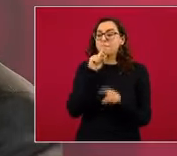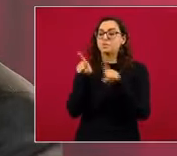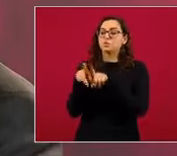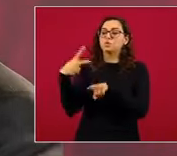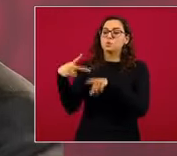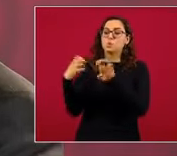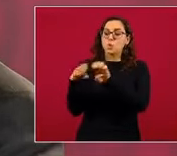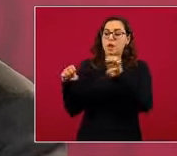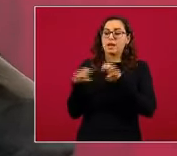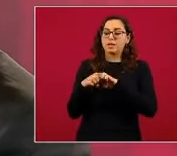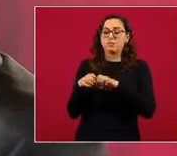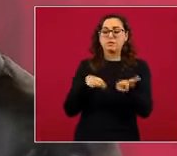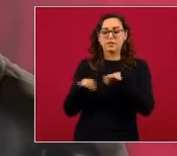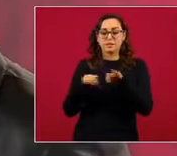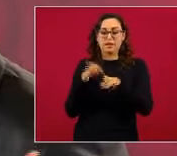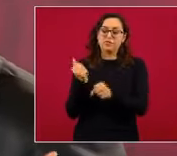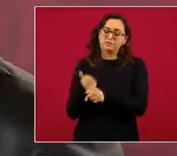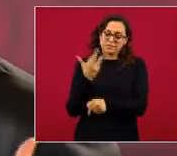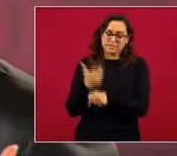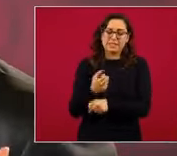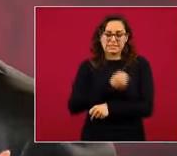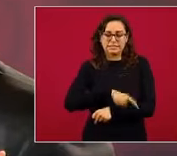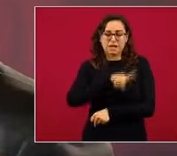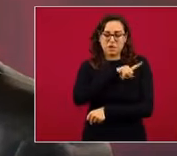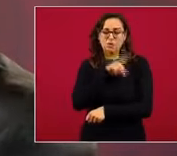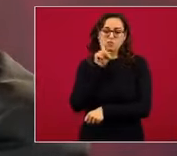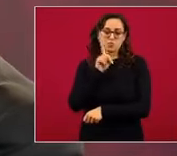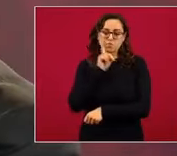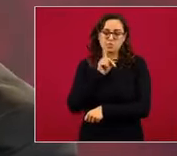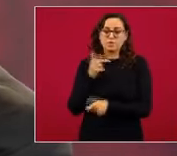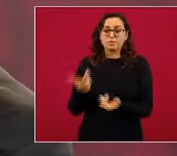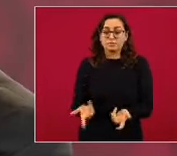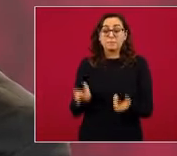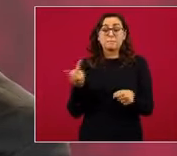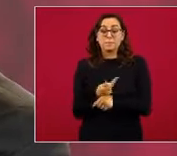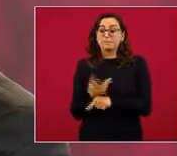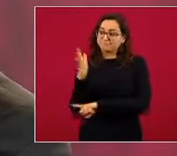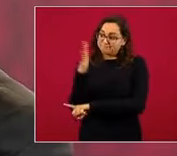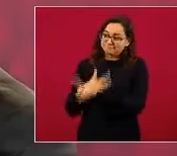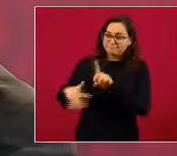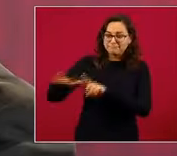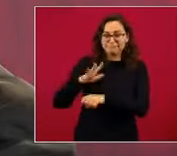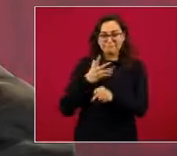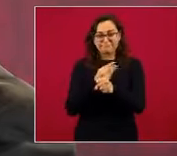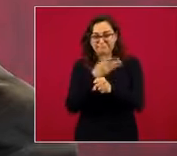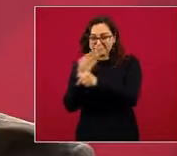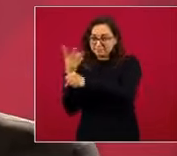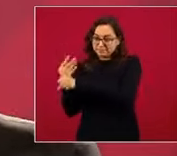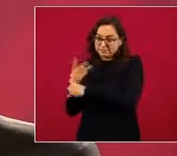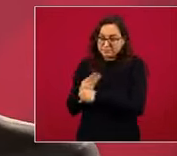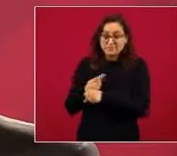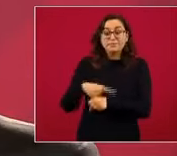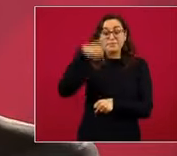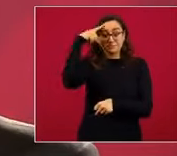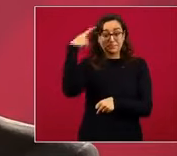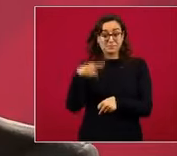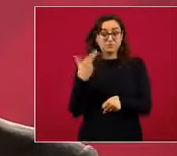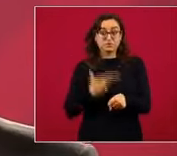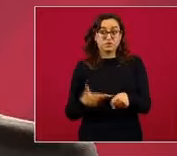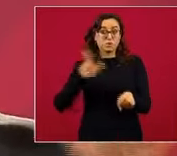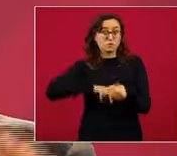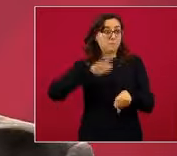la doctora López Arellano, la secretaria de Salud, es justamente modificando esta realidad para tener mayor capacidad